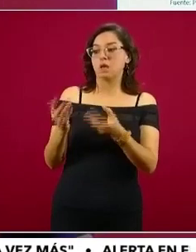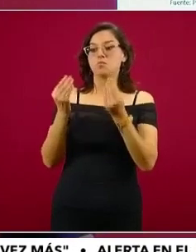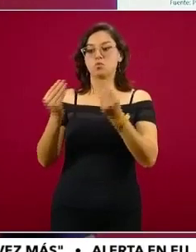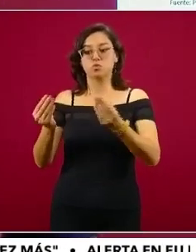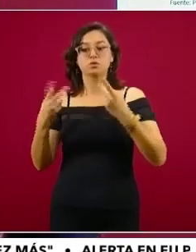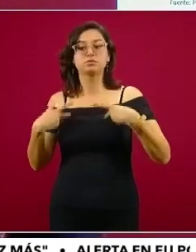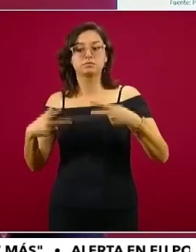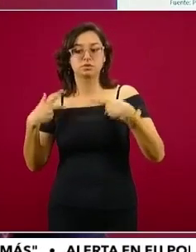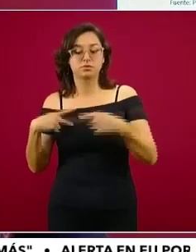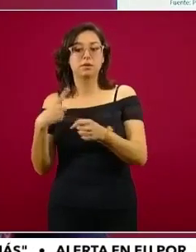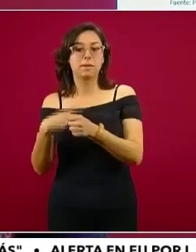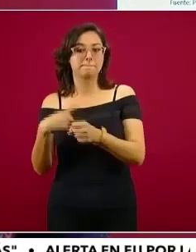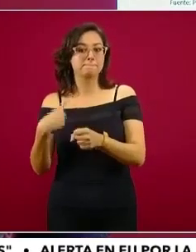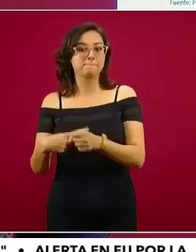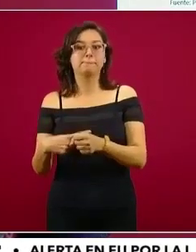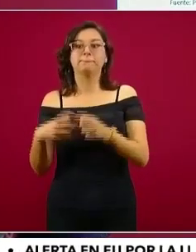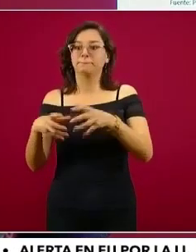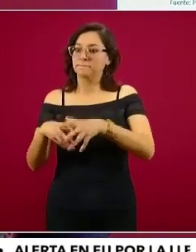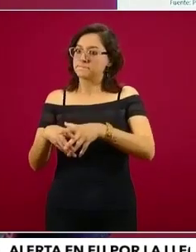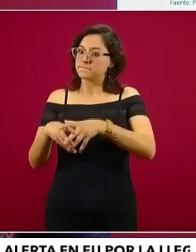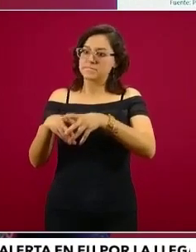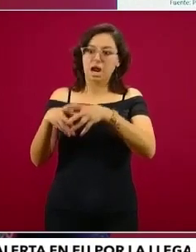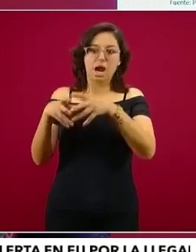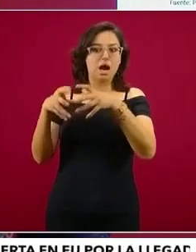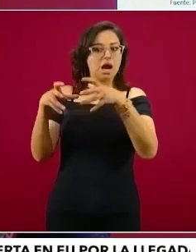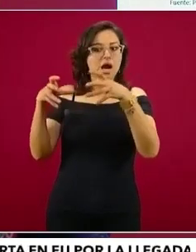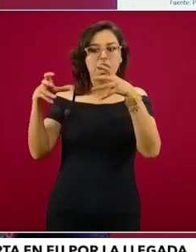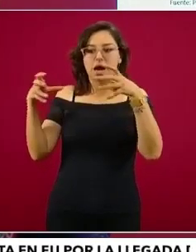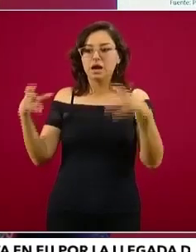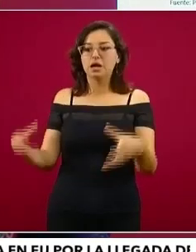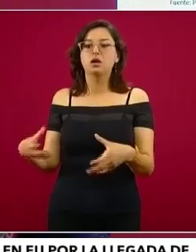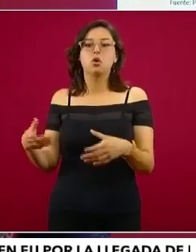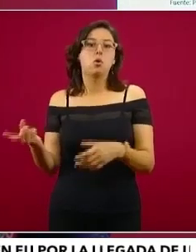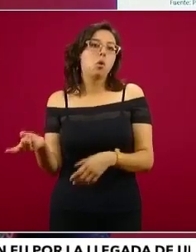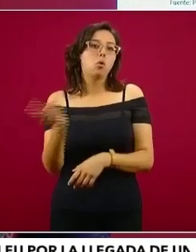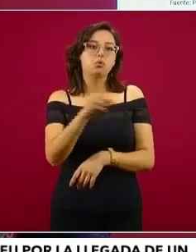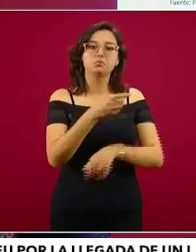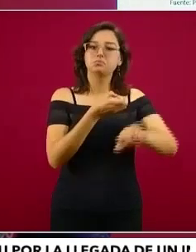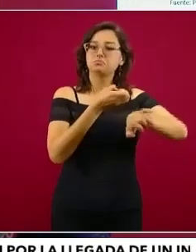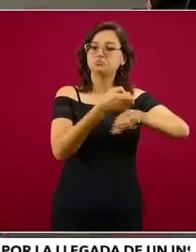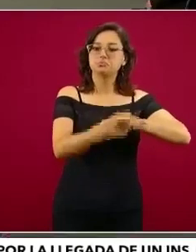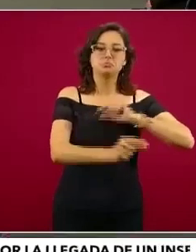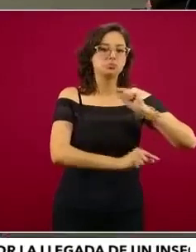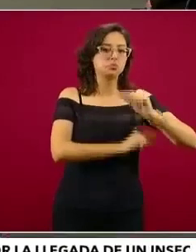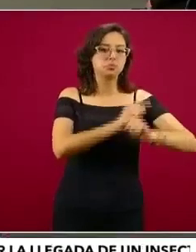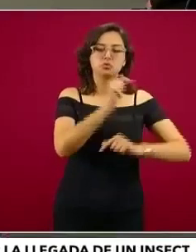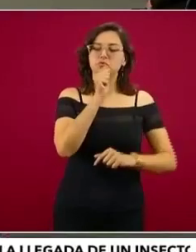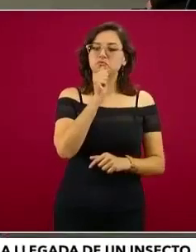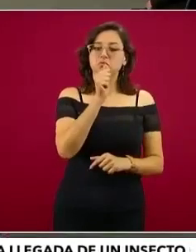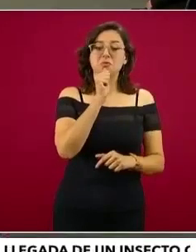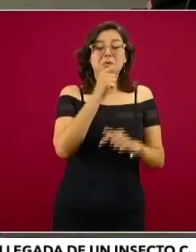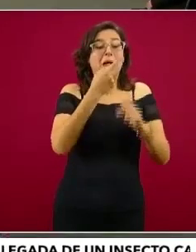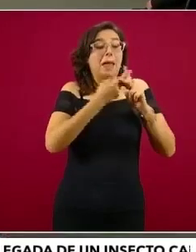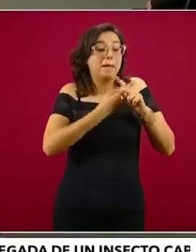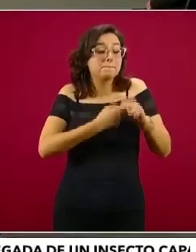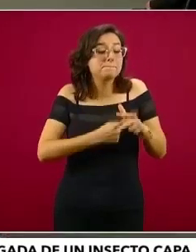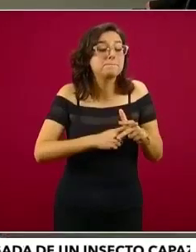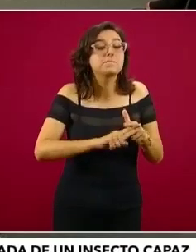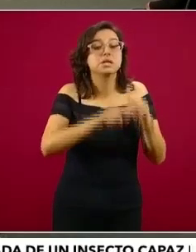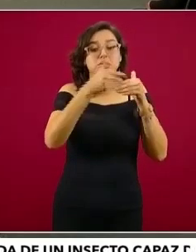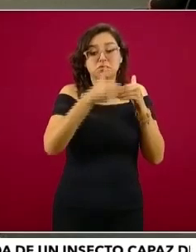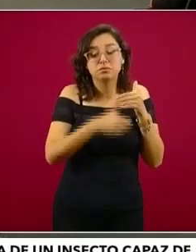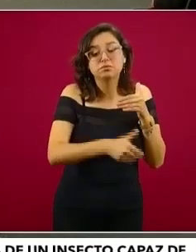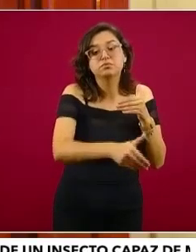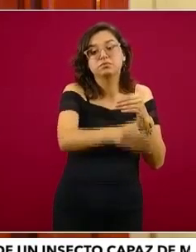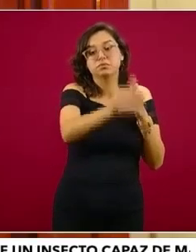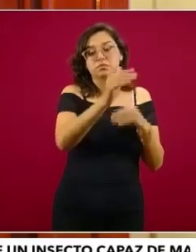o inclusive llegando al acme, al pico de la curva epidémica, mientras que otras van todavía iniciando el ascenso